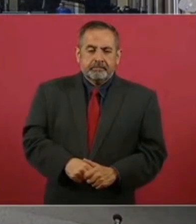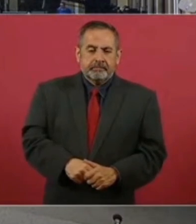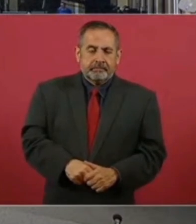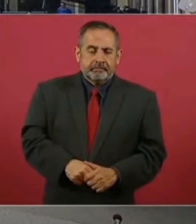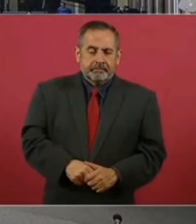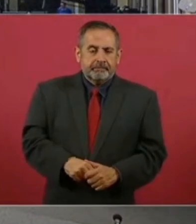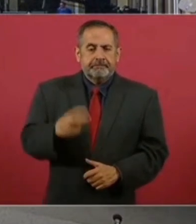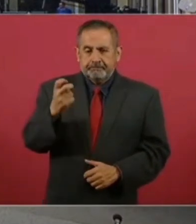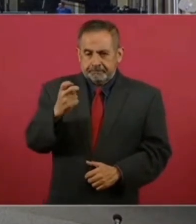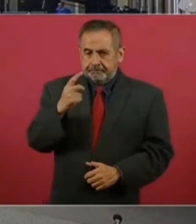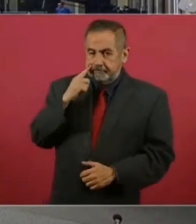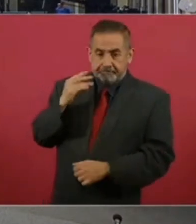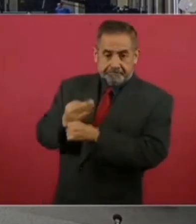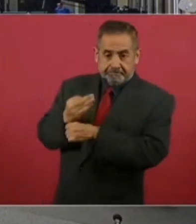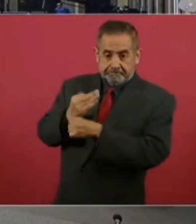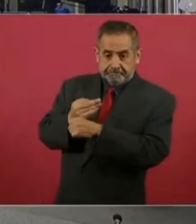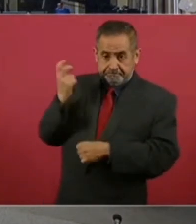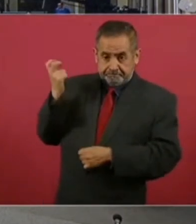Así estamos ya.